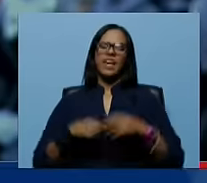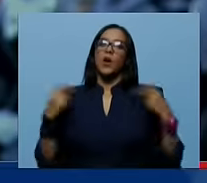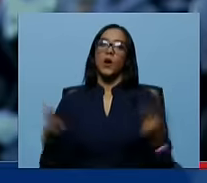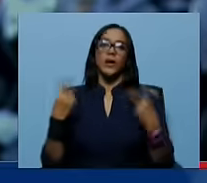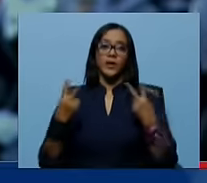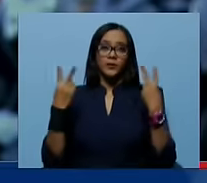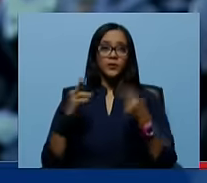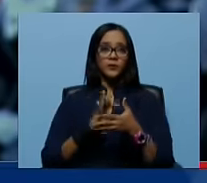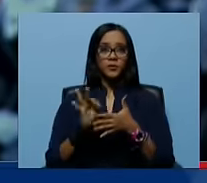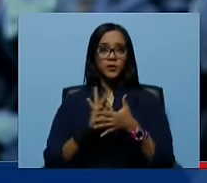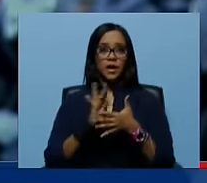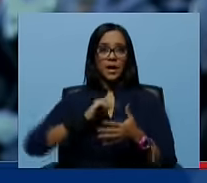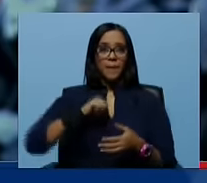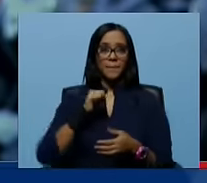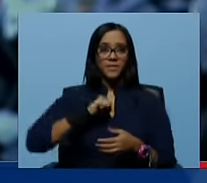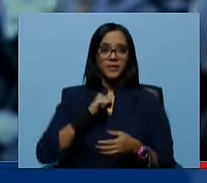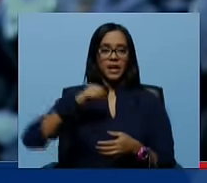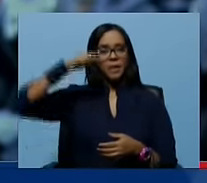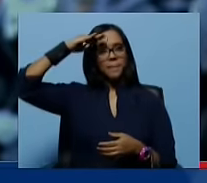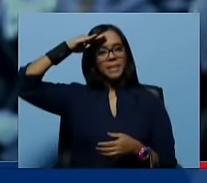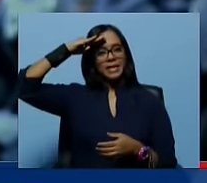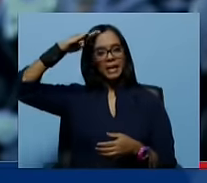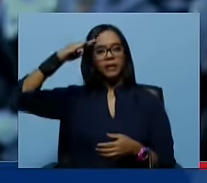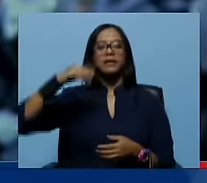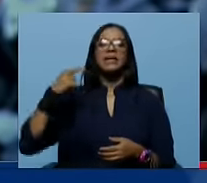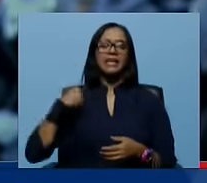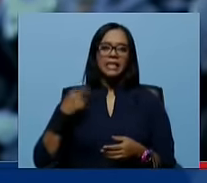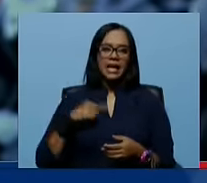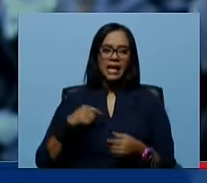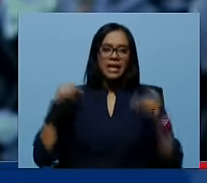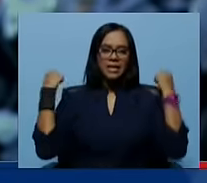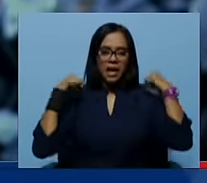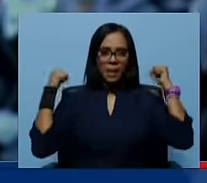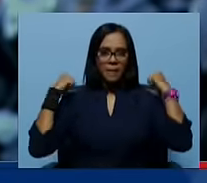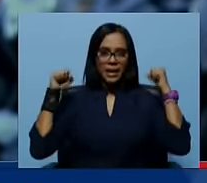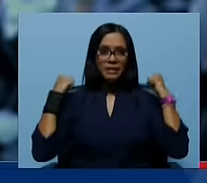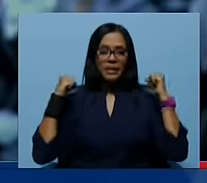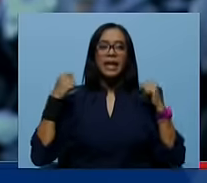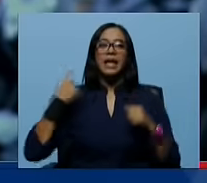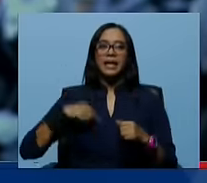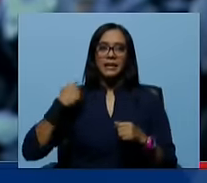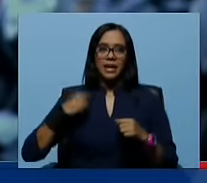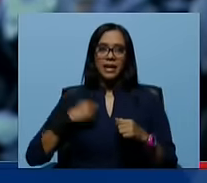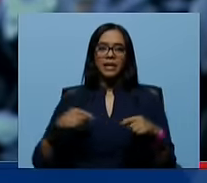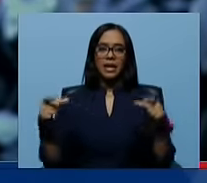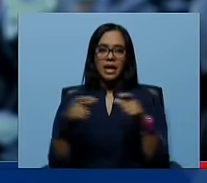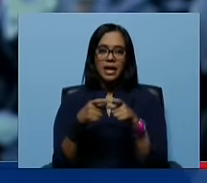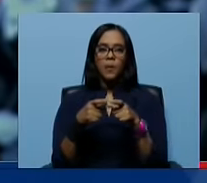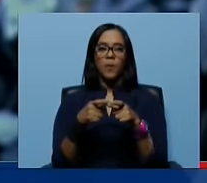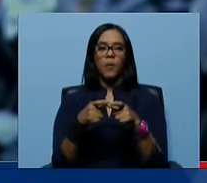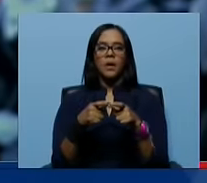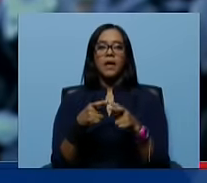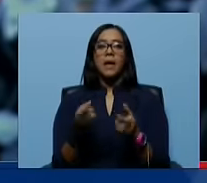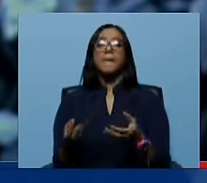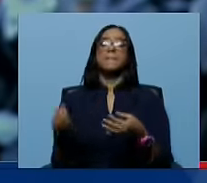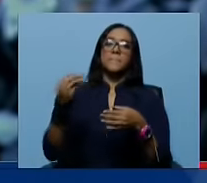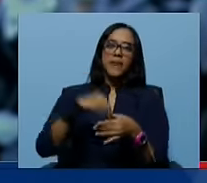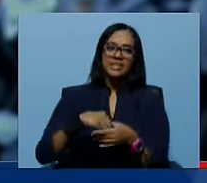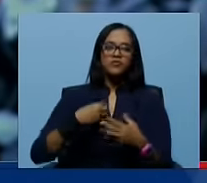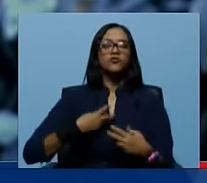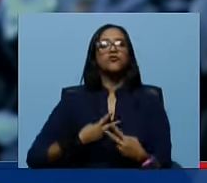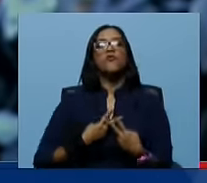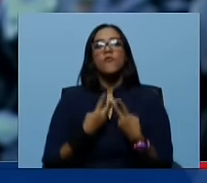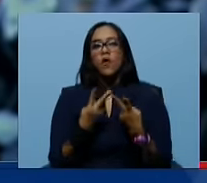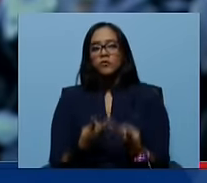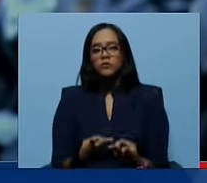funcionarios policiales y militares, tengan el entrenamiento, tengan el equipamiento, además de su voluntad de